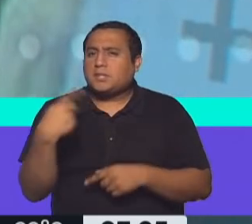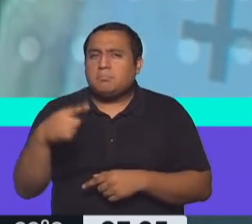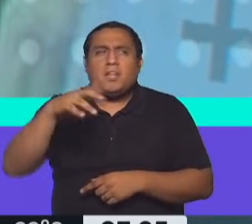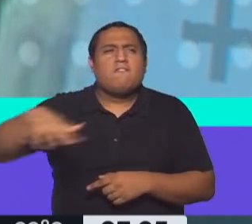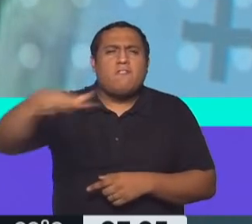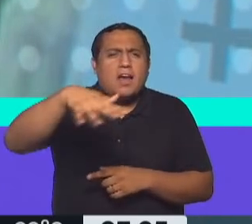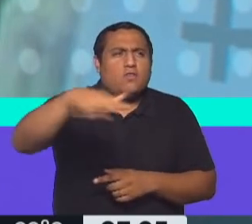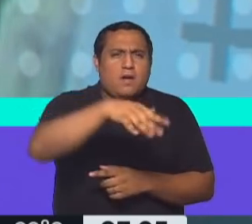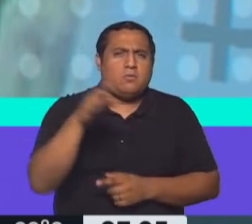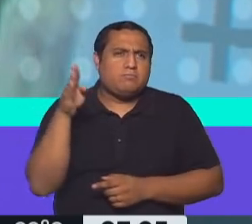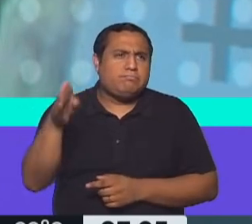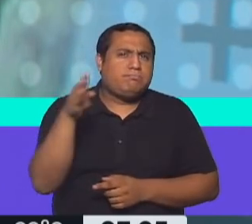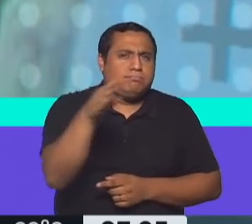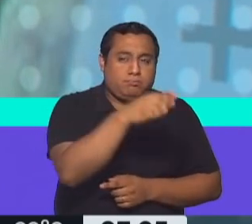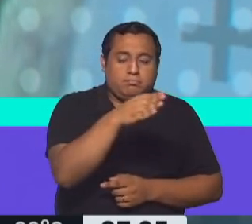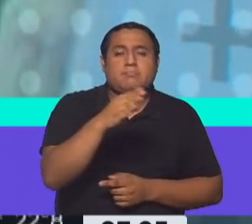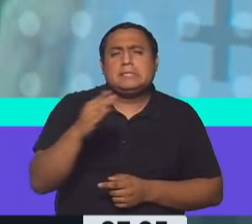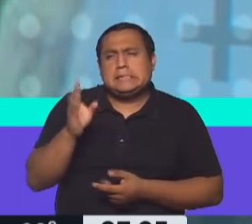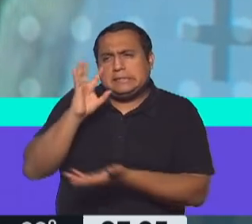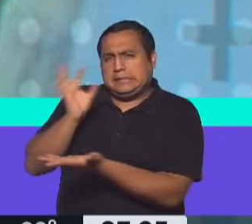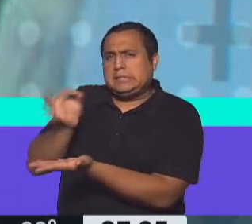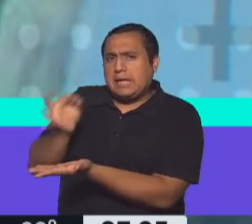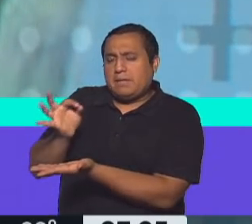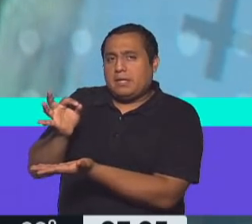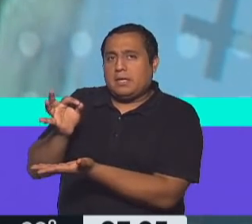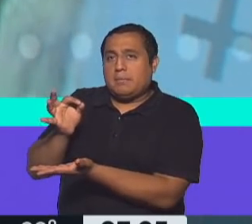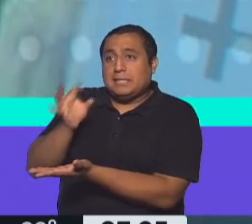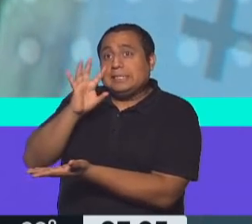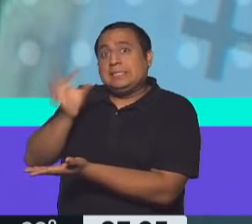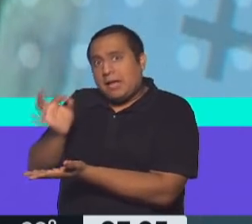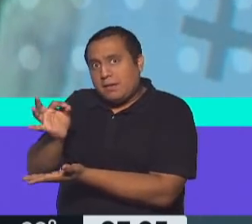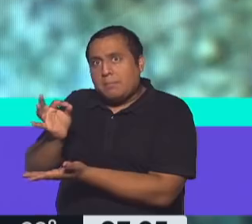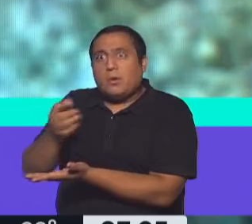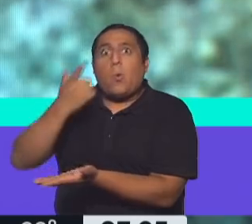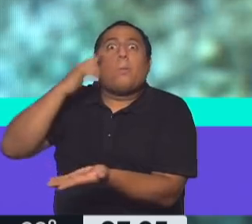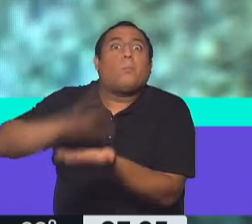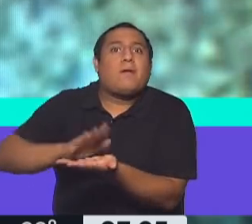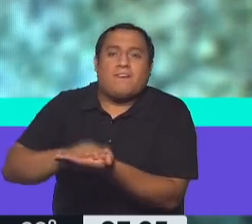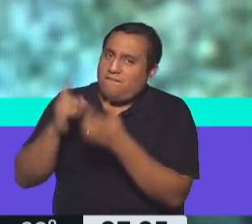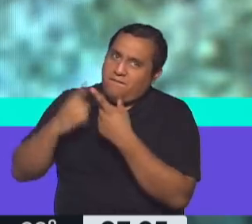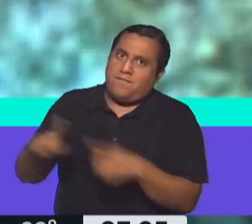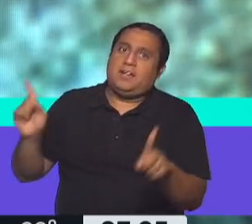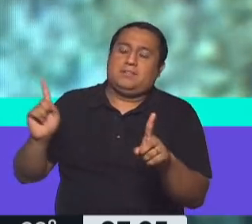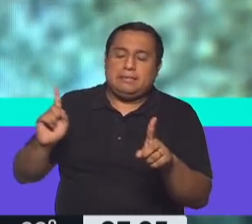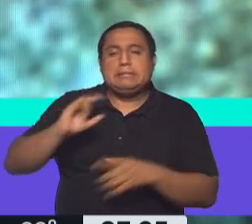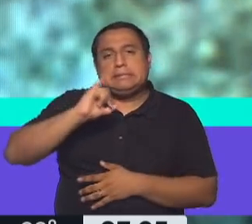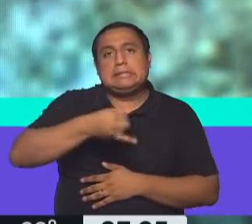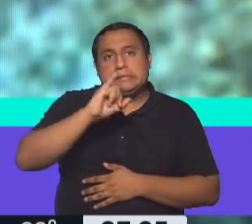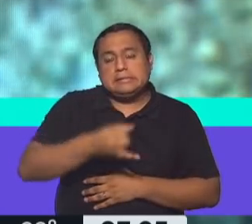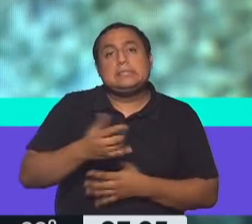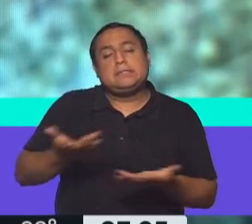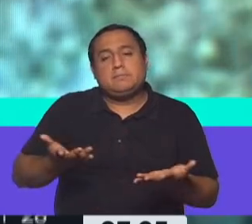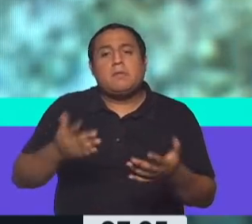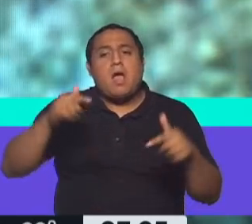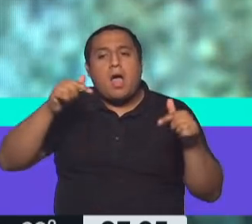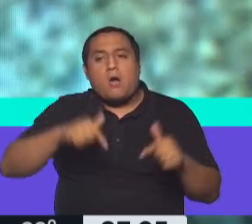tiempo. Ya deben saberlo, pero una cosa es saberlo y otra cosa es poder demostrarlo, ¿no? Sí, probablemente sea este un